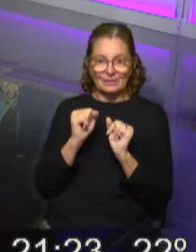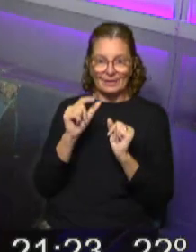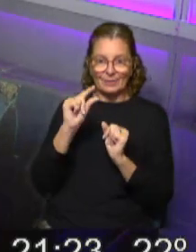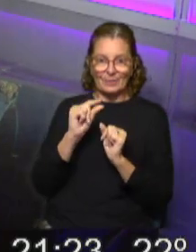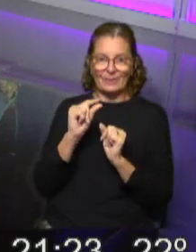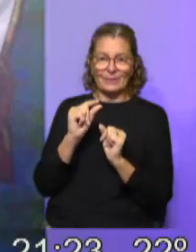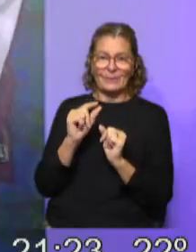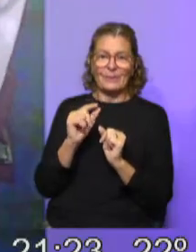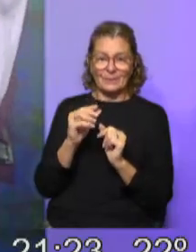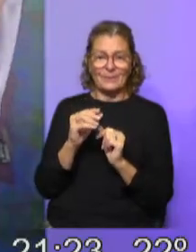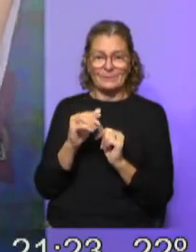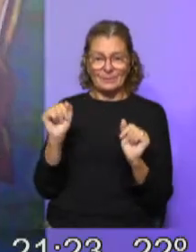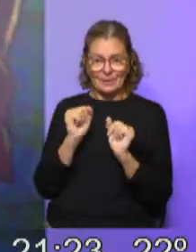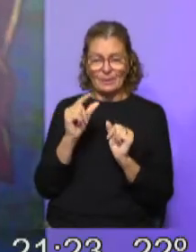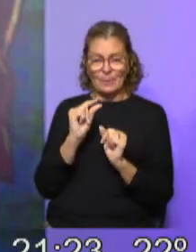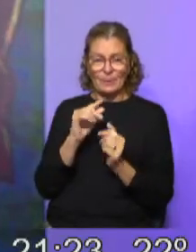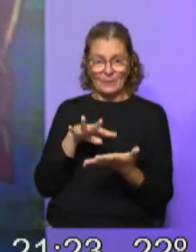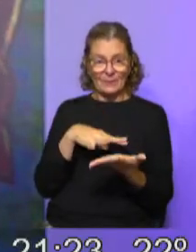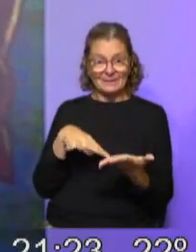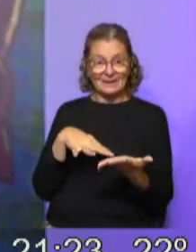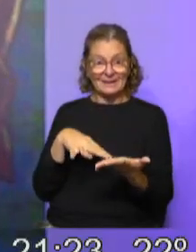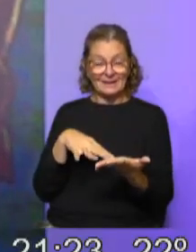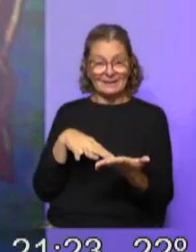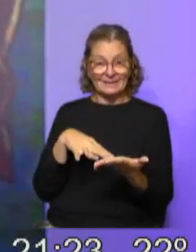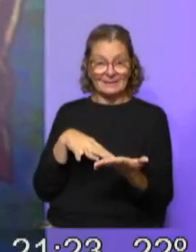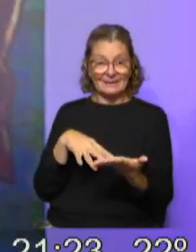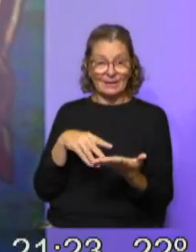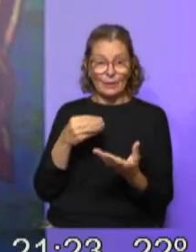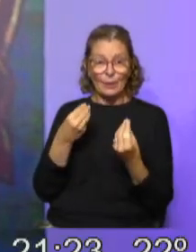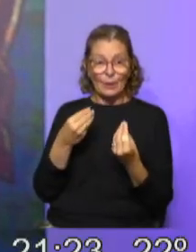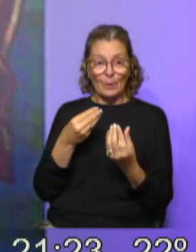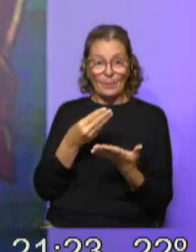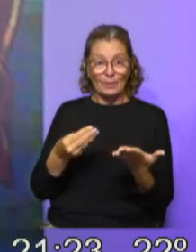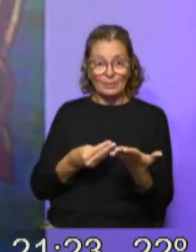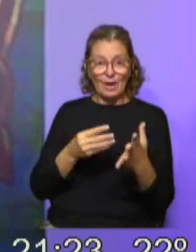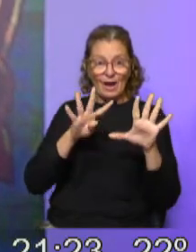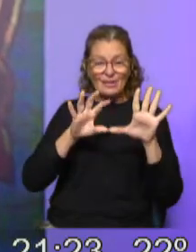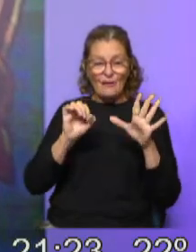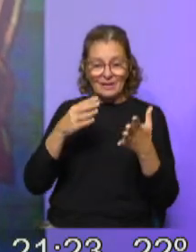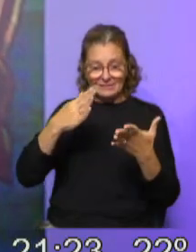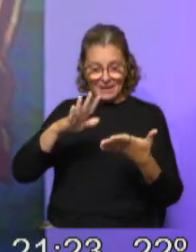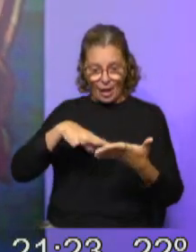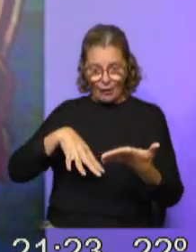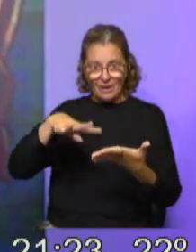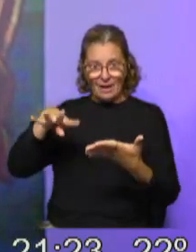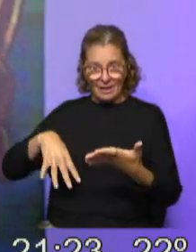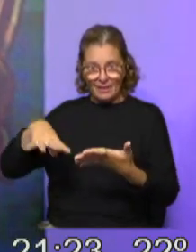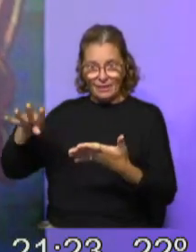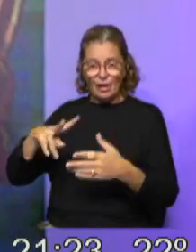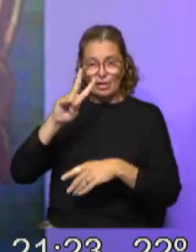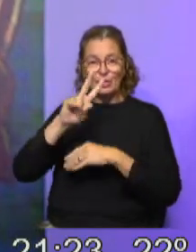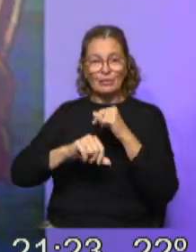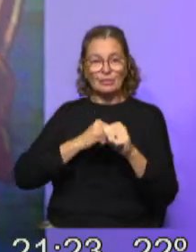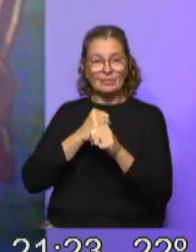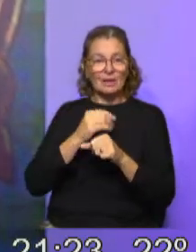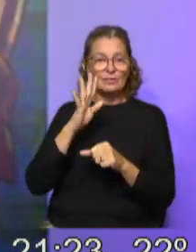Sí. Cuando leíste la novela, que leíste, ¿cómo pasó esto a dibujo? Página. Bueno, así estuvimos, ¿no? 2 años nos llevó. Sí,